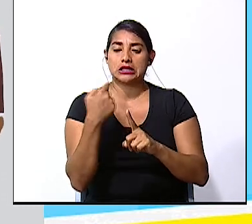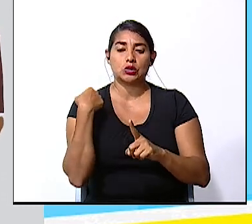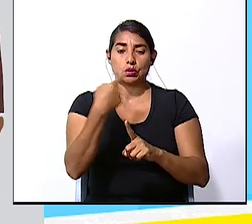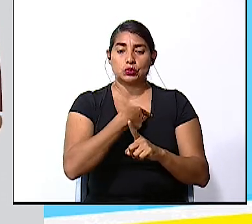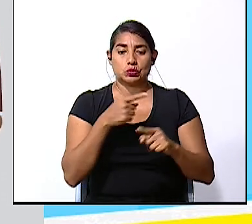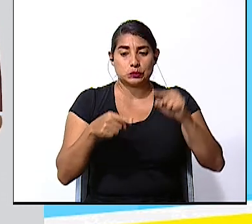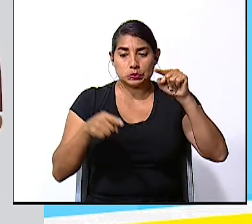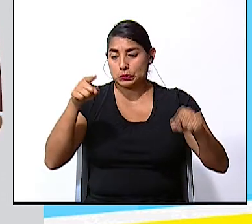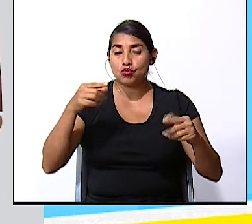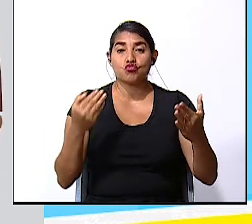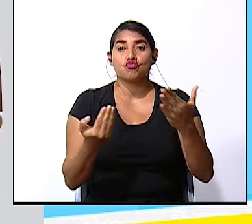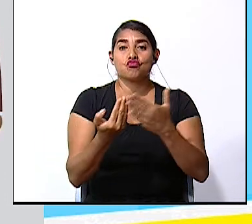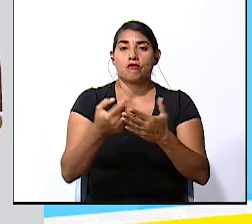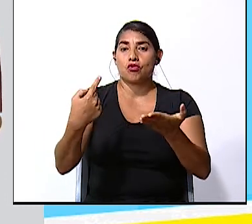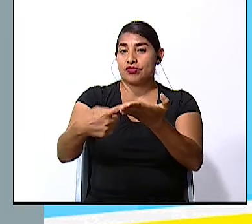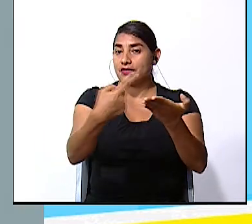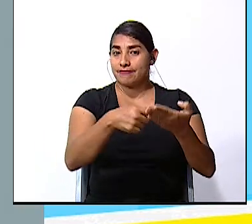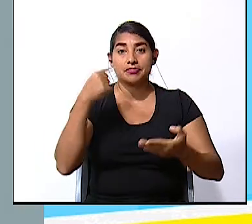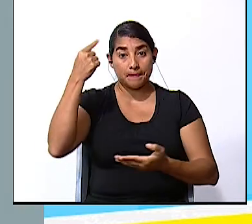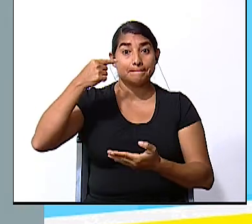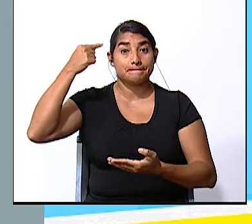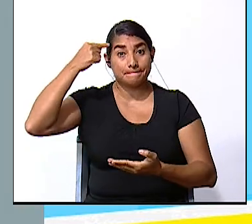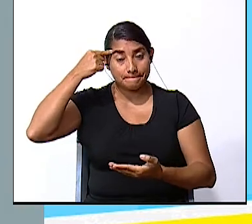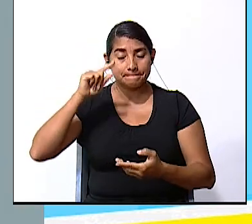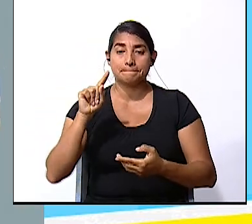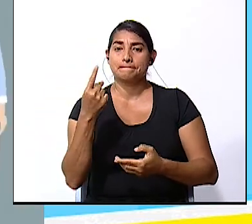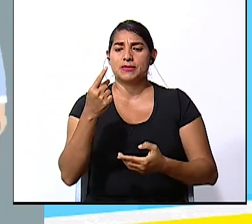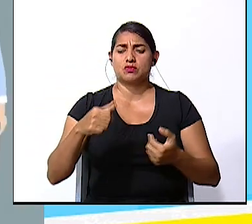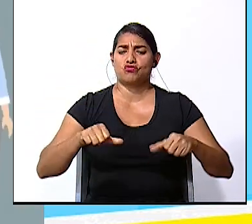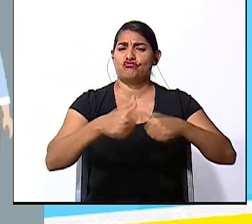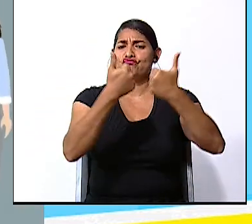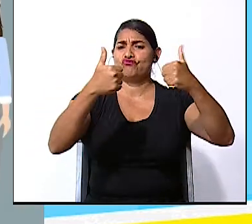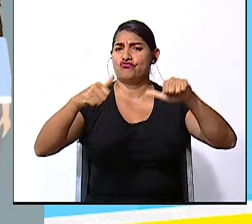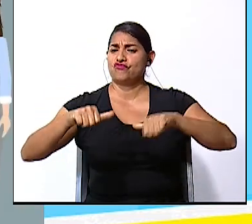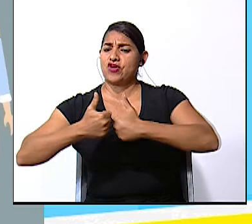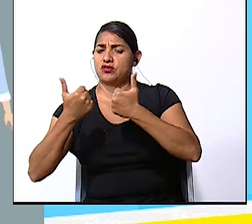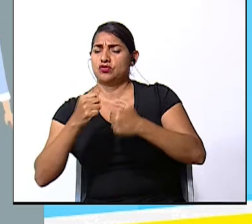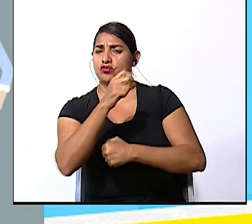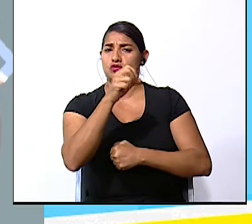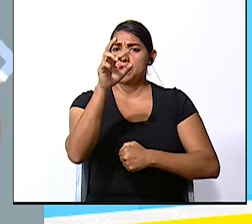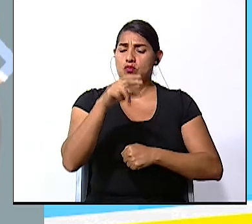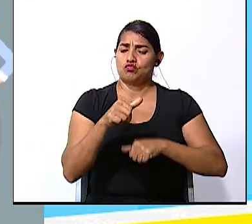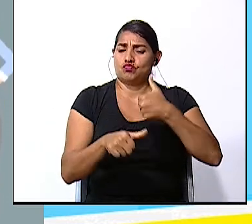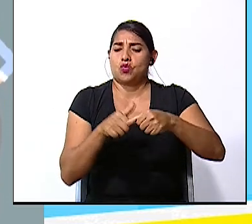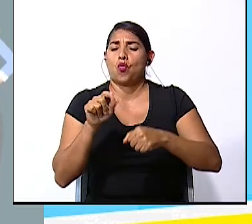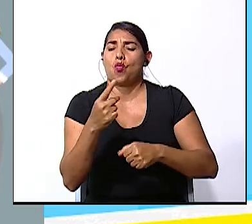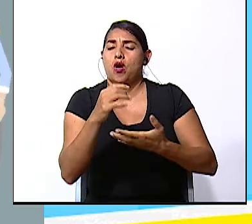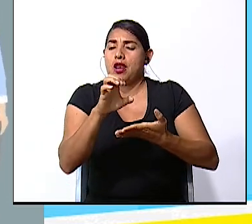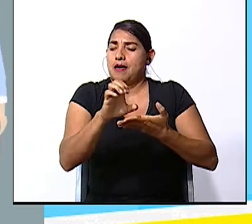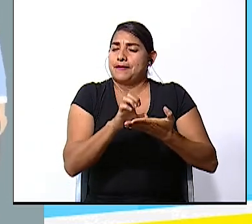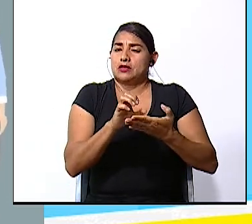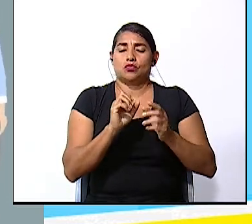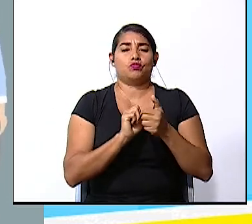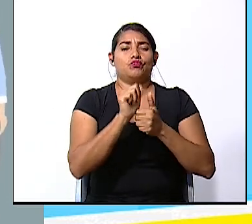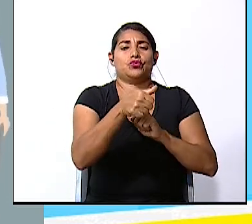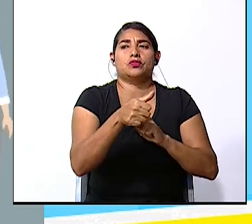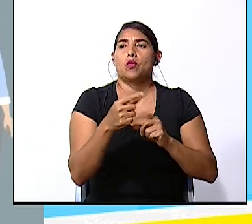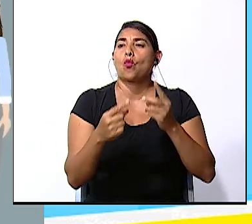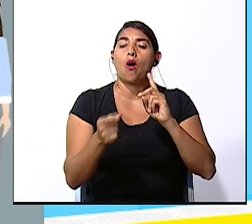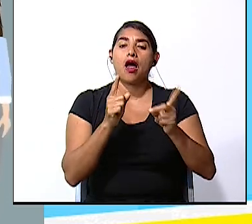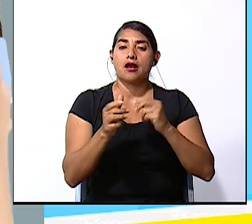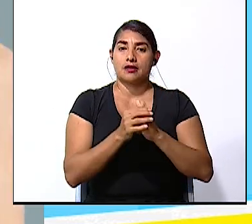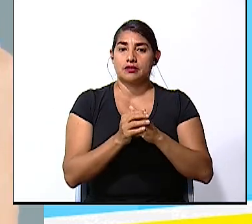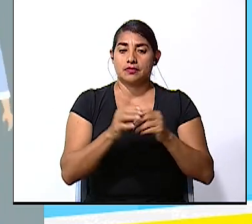forma plantea un nuevo debate político. Primeros retos a superar de los costarricenses. Un elemento a superar de primer orden es